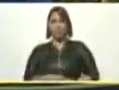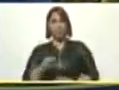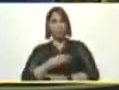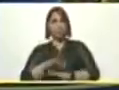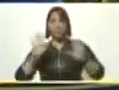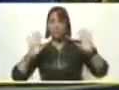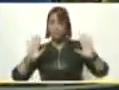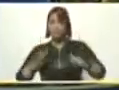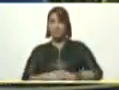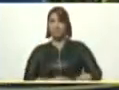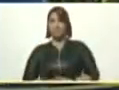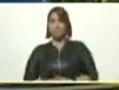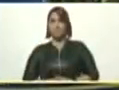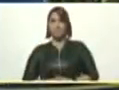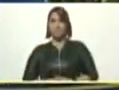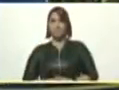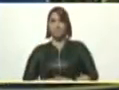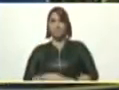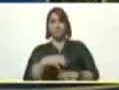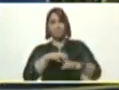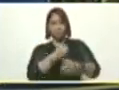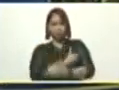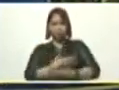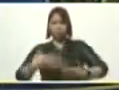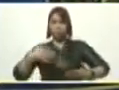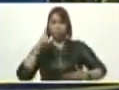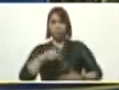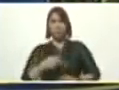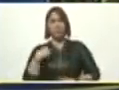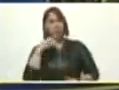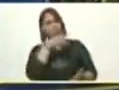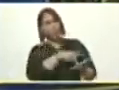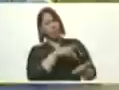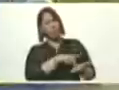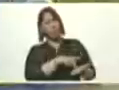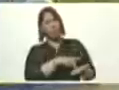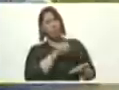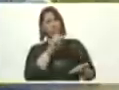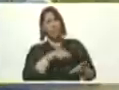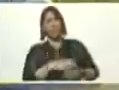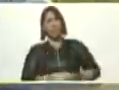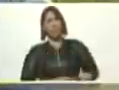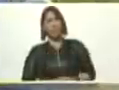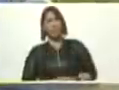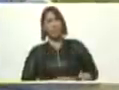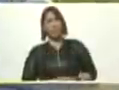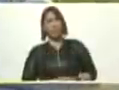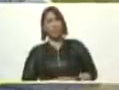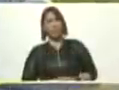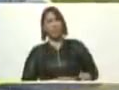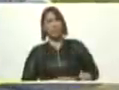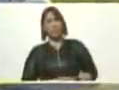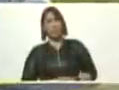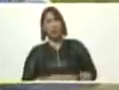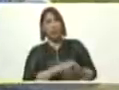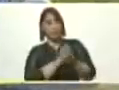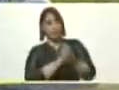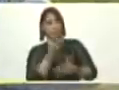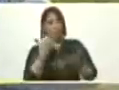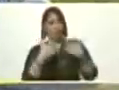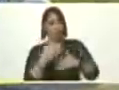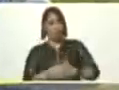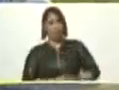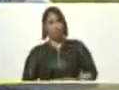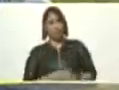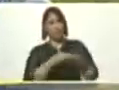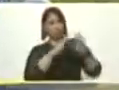verdad si le mete a la gente en la sangre No yo estuve en poner una vez con con Roberto rovera que en paz descanse y tú y yo estuve ahí en el bolero